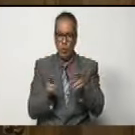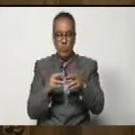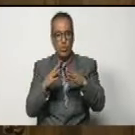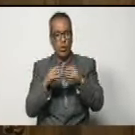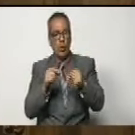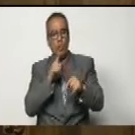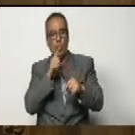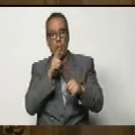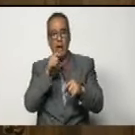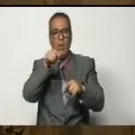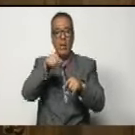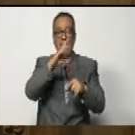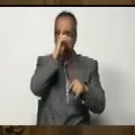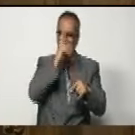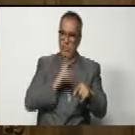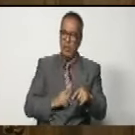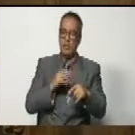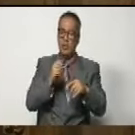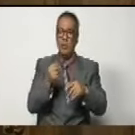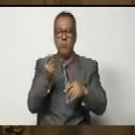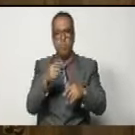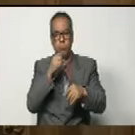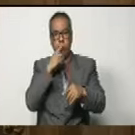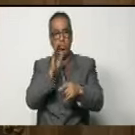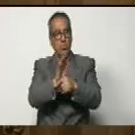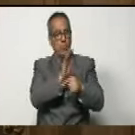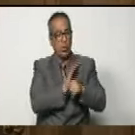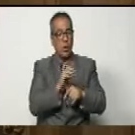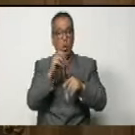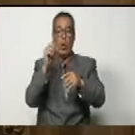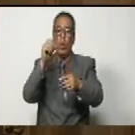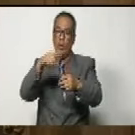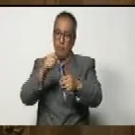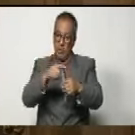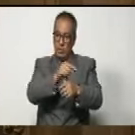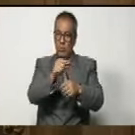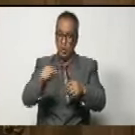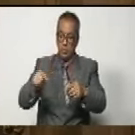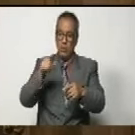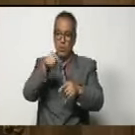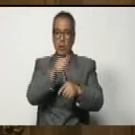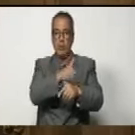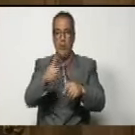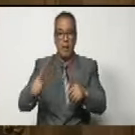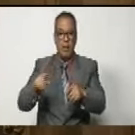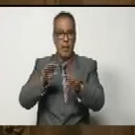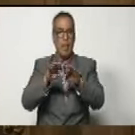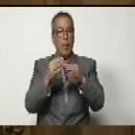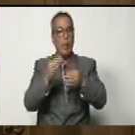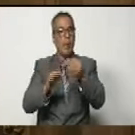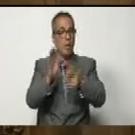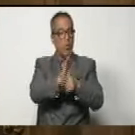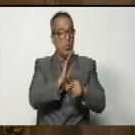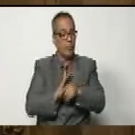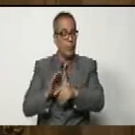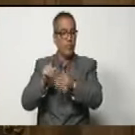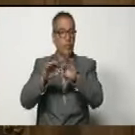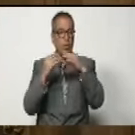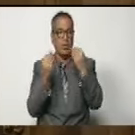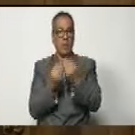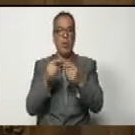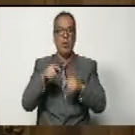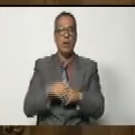efectos negativos de la discapacidad y aumentar su prevención. Este fondo, sin personalidad jurídica, no dará lugar a estructuras organizativas